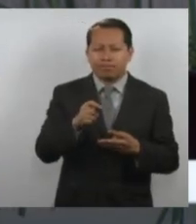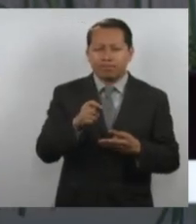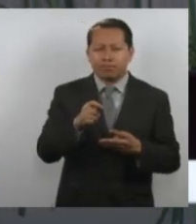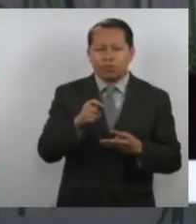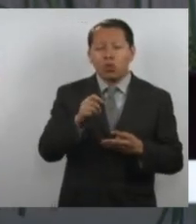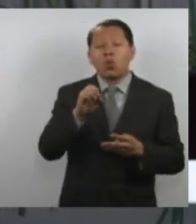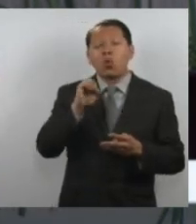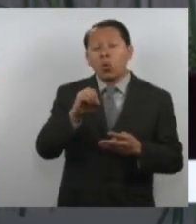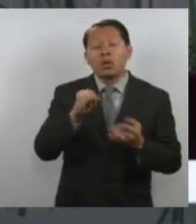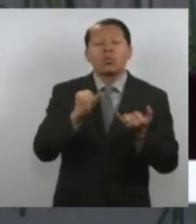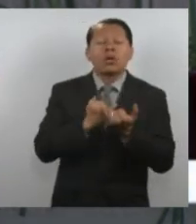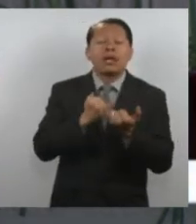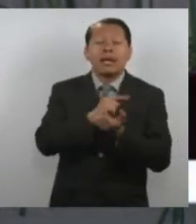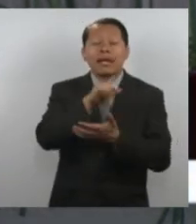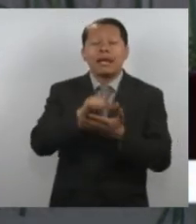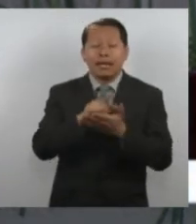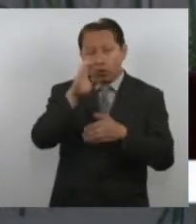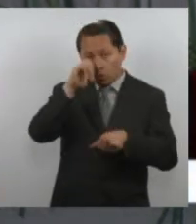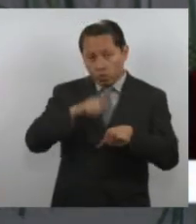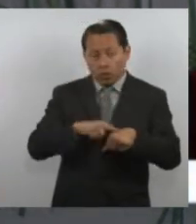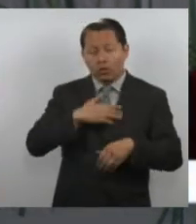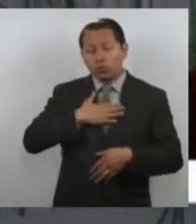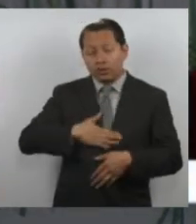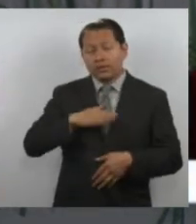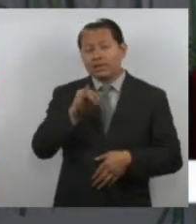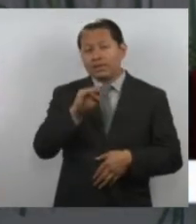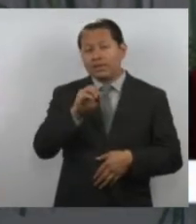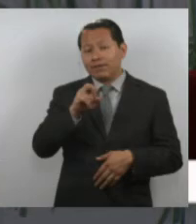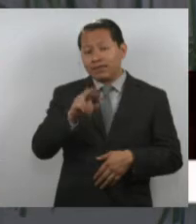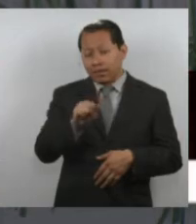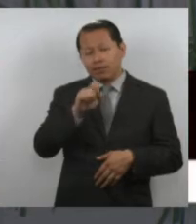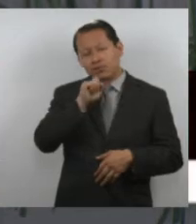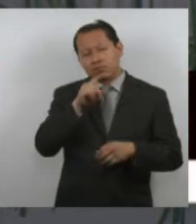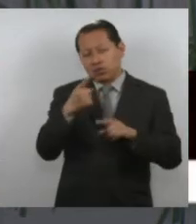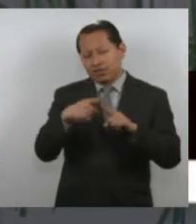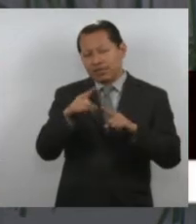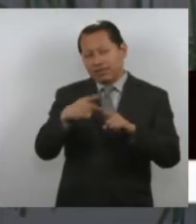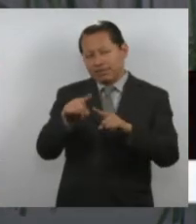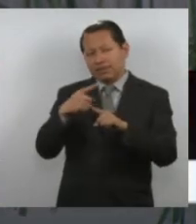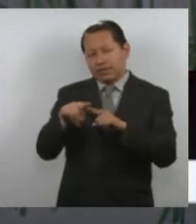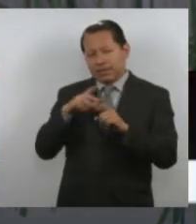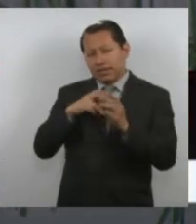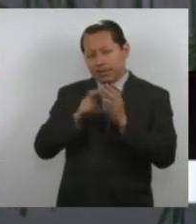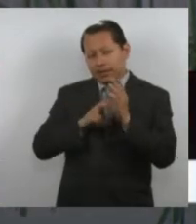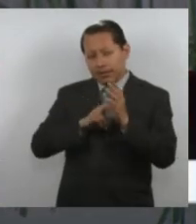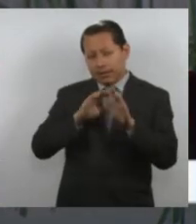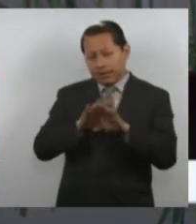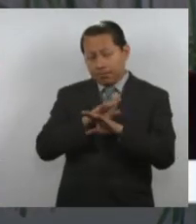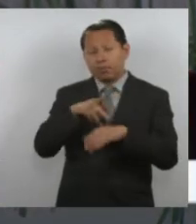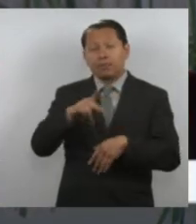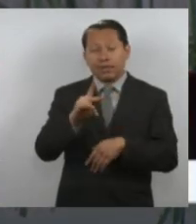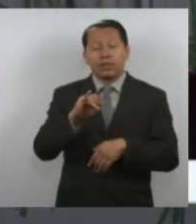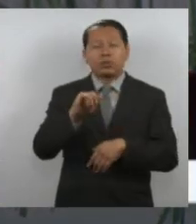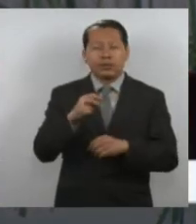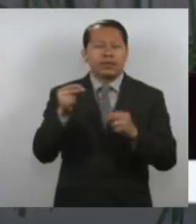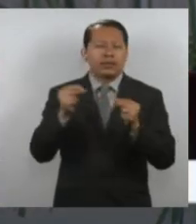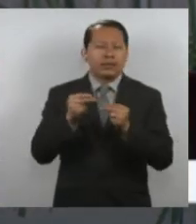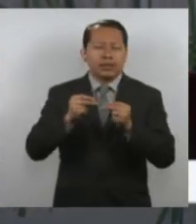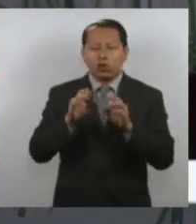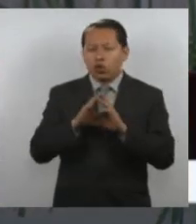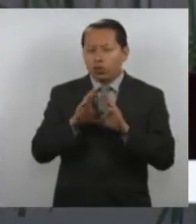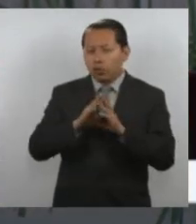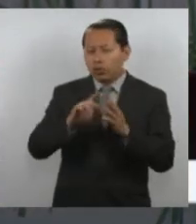o también la Ley de Cultura y Justicia Cívica. Entonces hay un conjunto ahí de reformas. Pero sí es necesario que